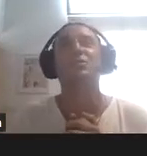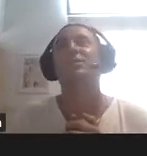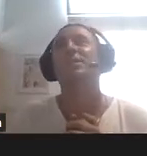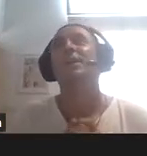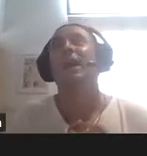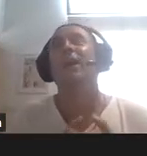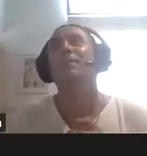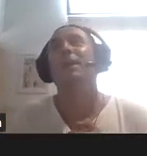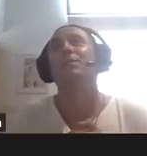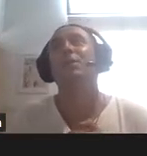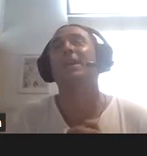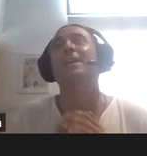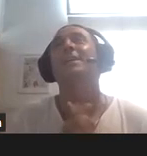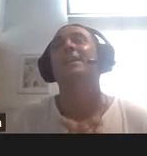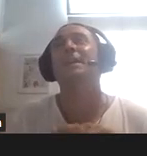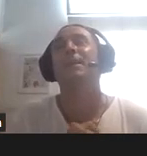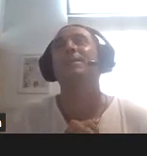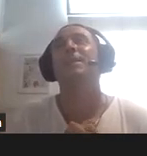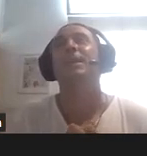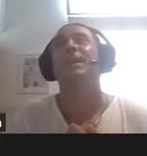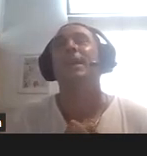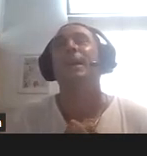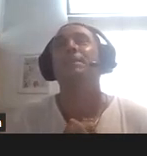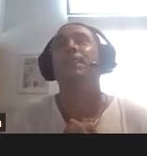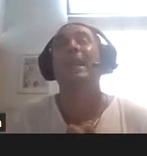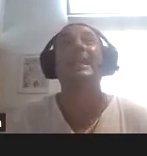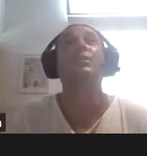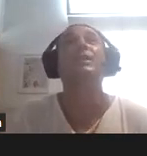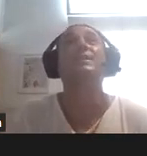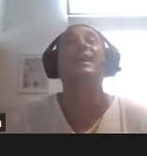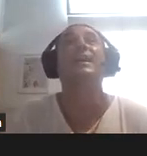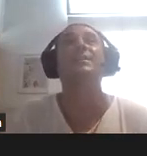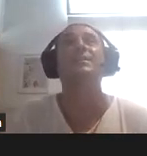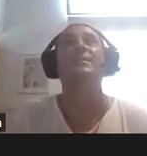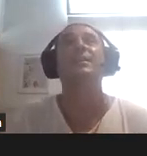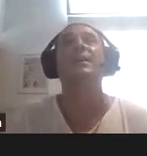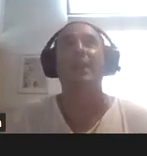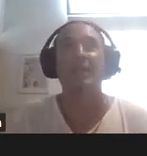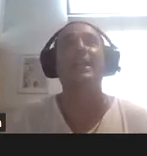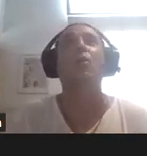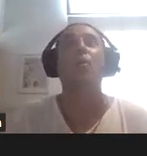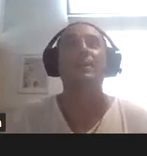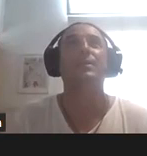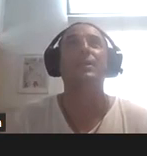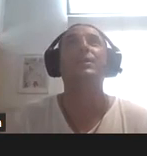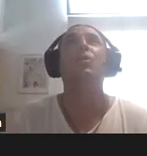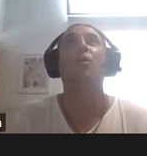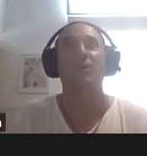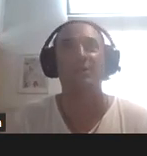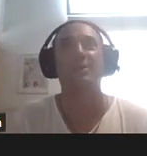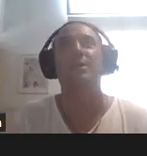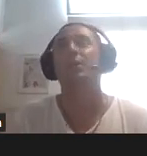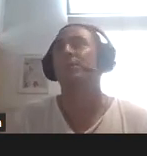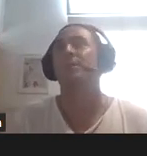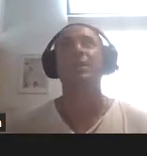18 segundos, algo que me resuena siempre es relaciones sanas requieren conversaciones